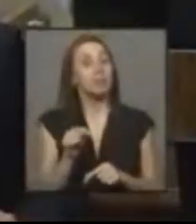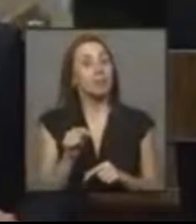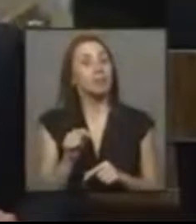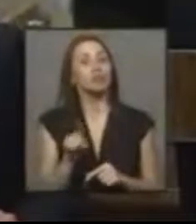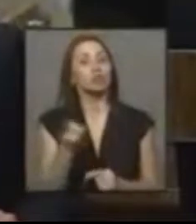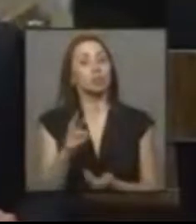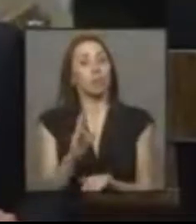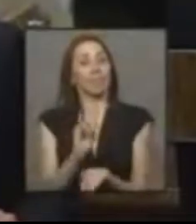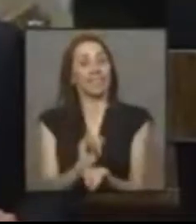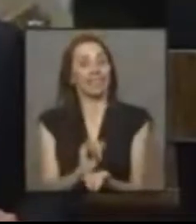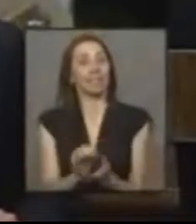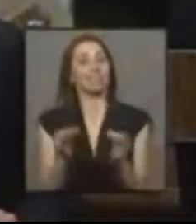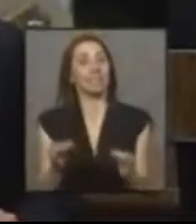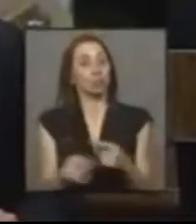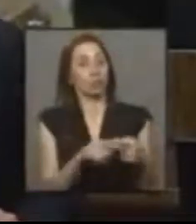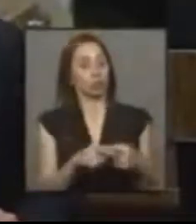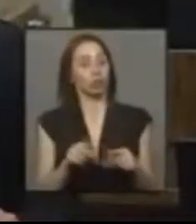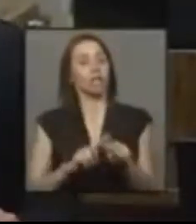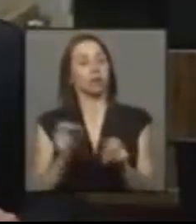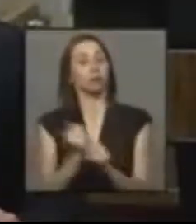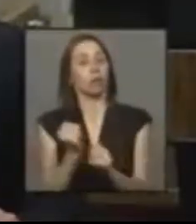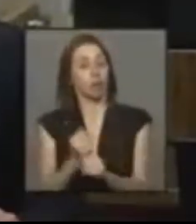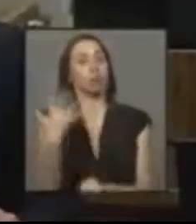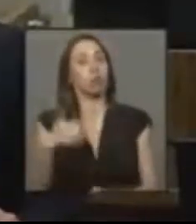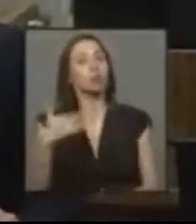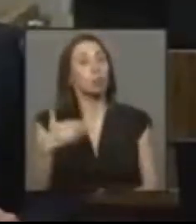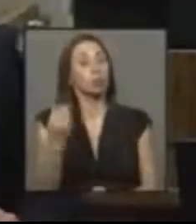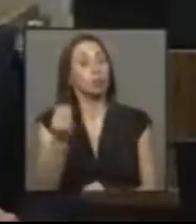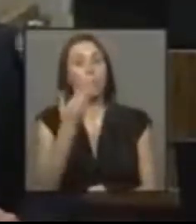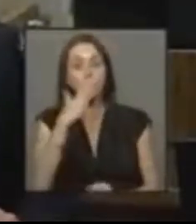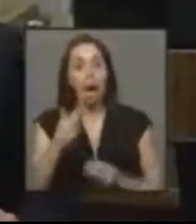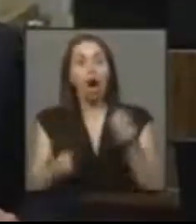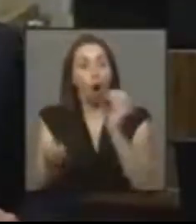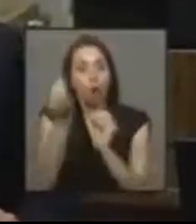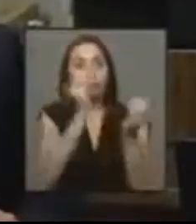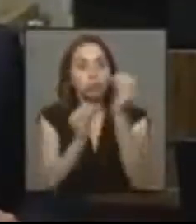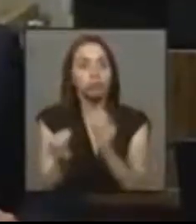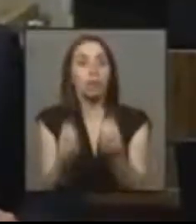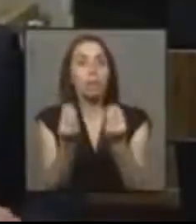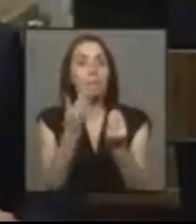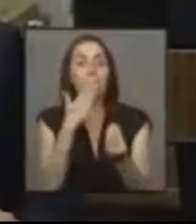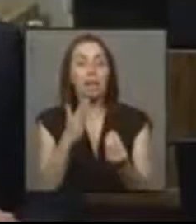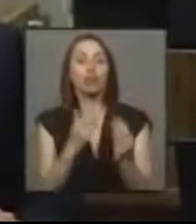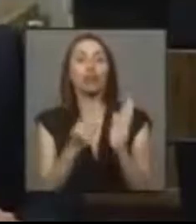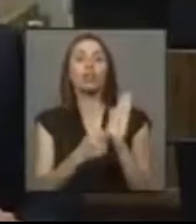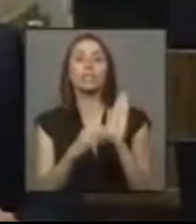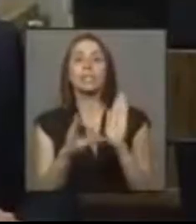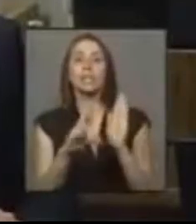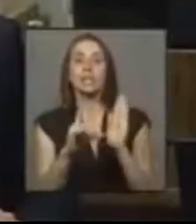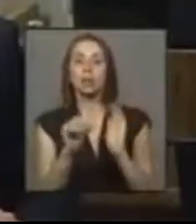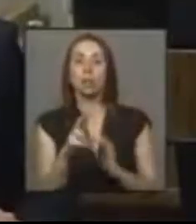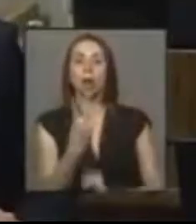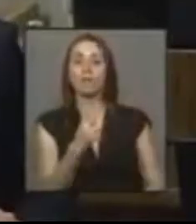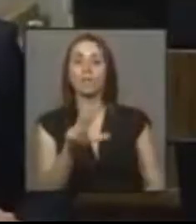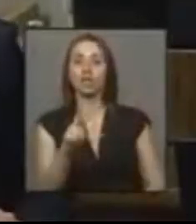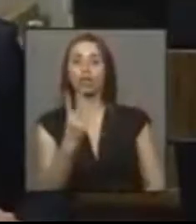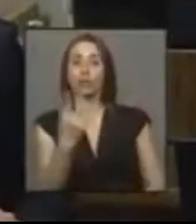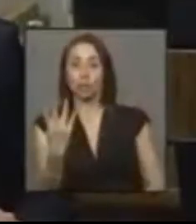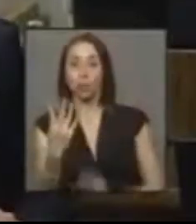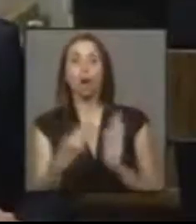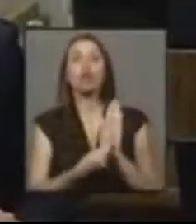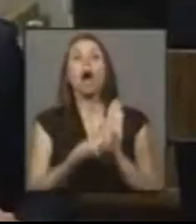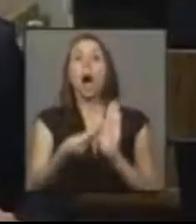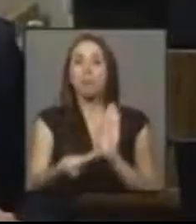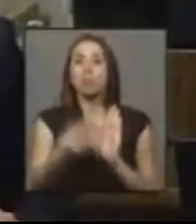la Superintendencia de Seguridad Social ha realizado un trabajo significativo en ir mejorando y perfeccionando. La circular 28-24 fue un aporte